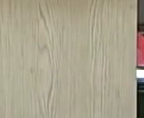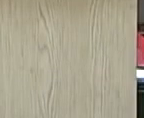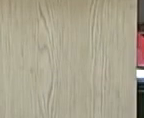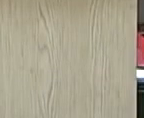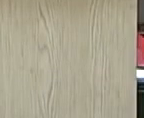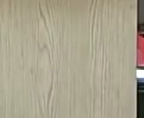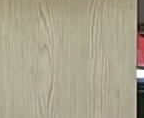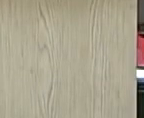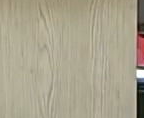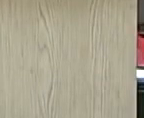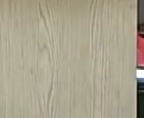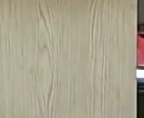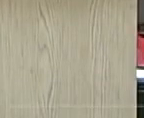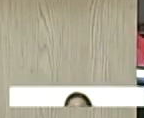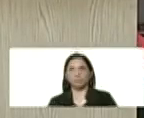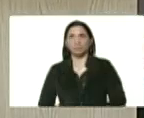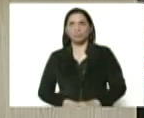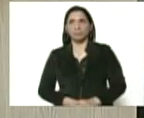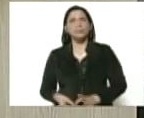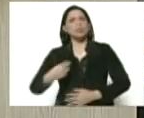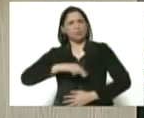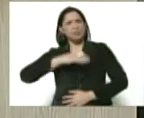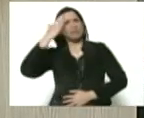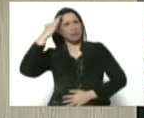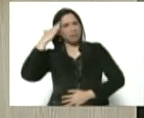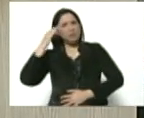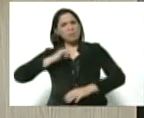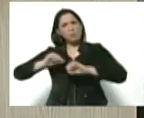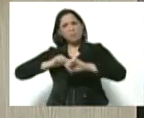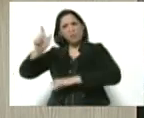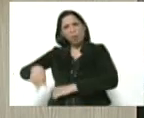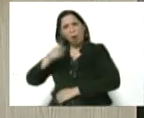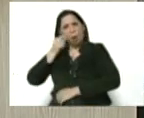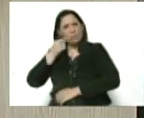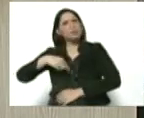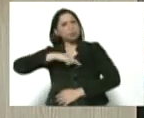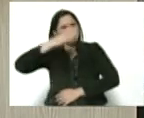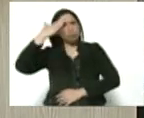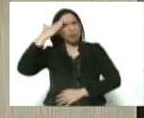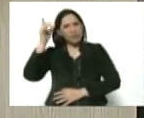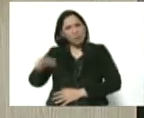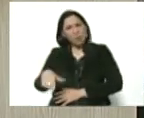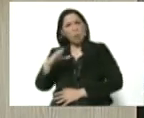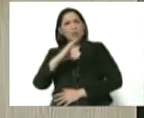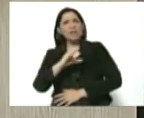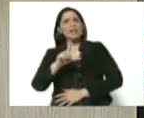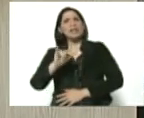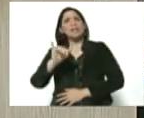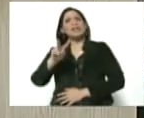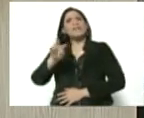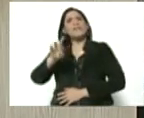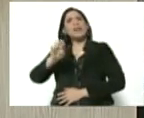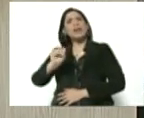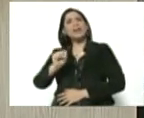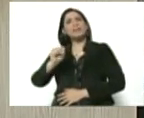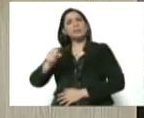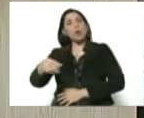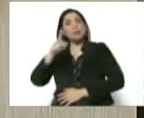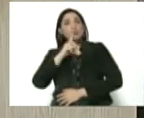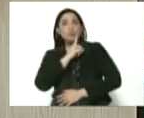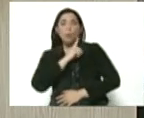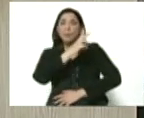Sabíamos todos los movimientos de Cliver Alcalá, sabíamos los nombres de los jefes de los